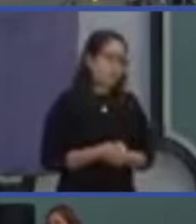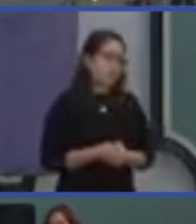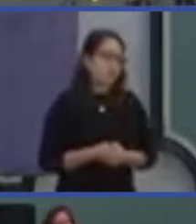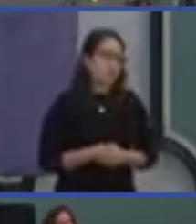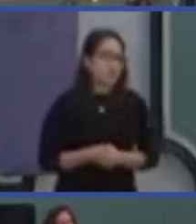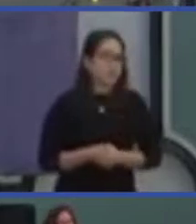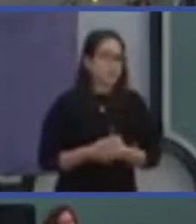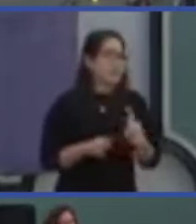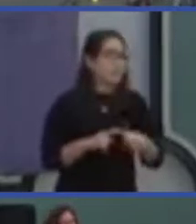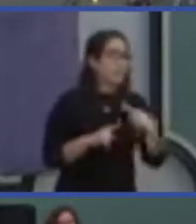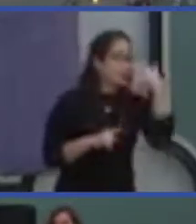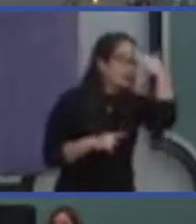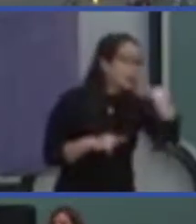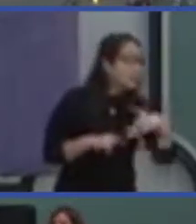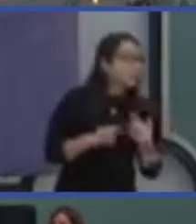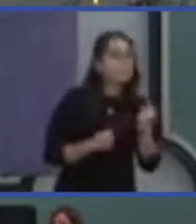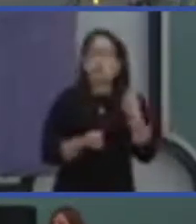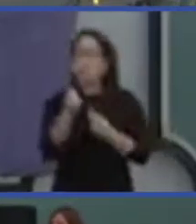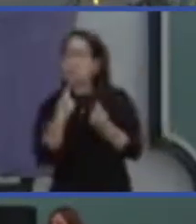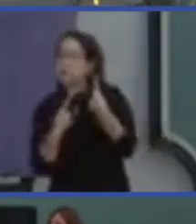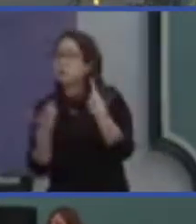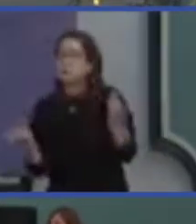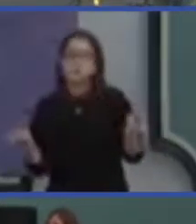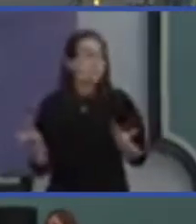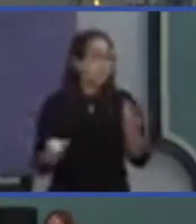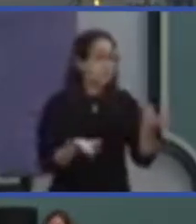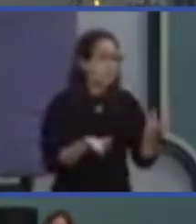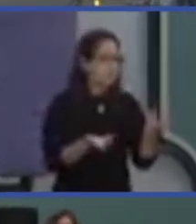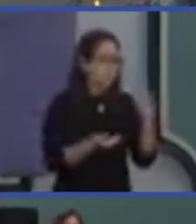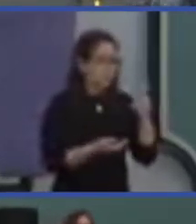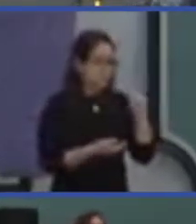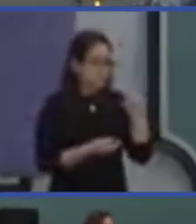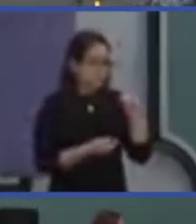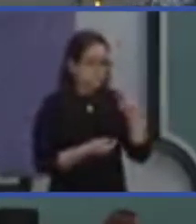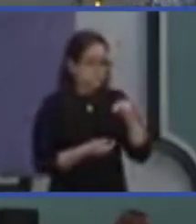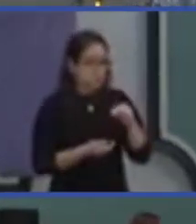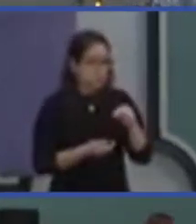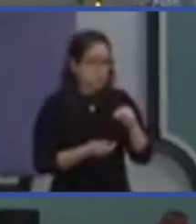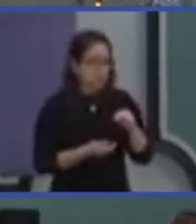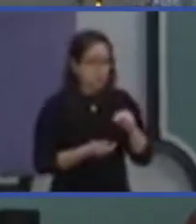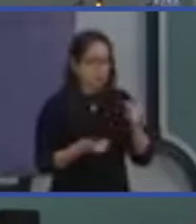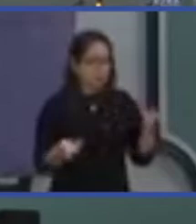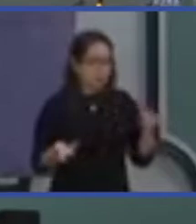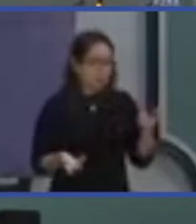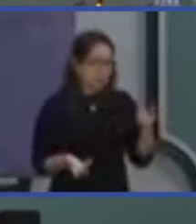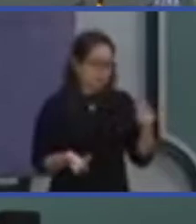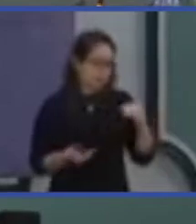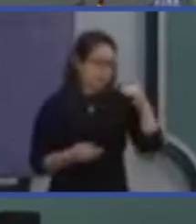¿Alguien se le ocurre? ¿No? Bueno, pues, ¿qué les parece la respuesta?